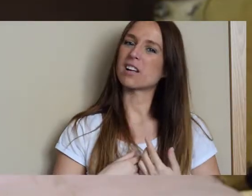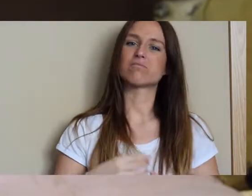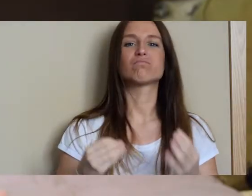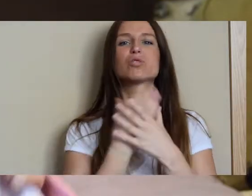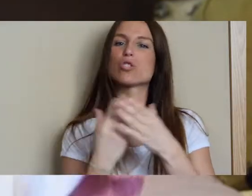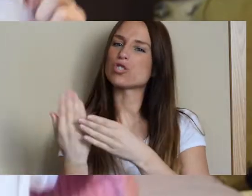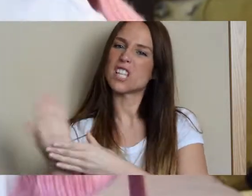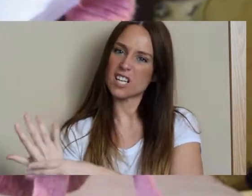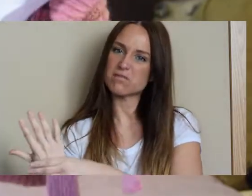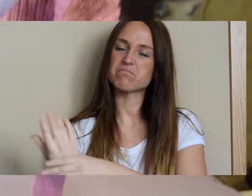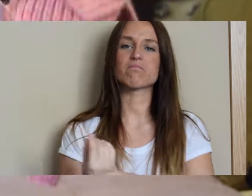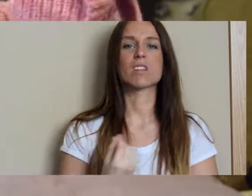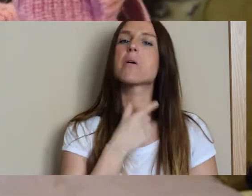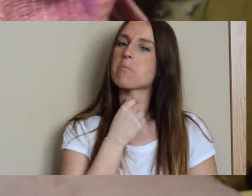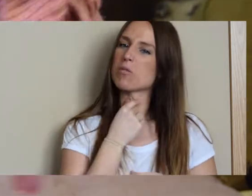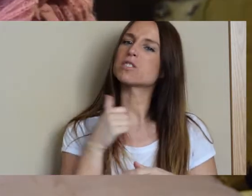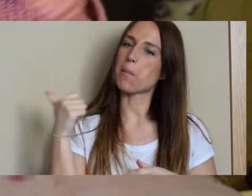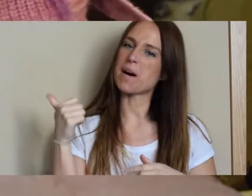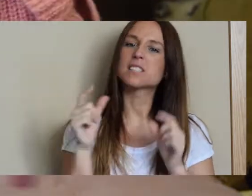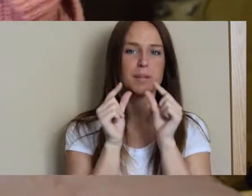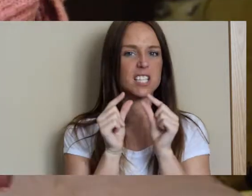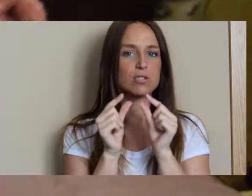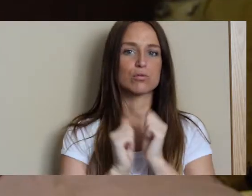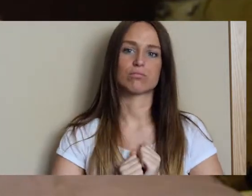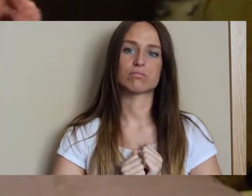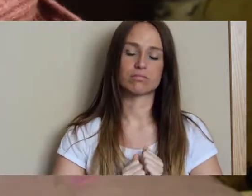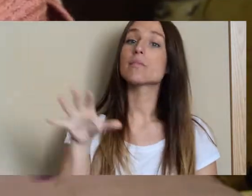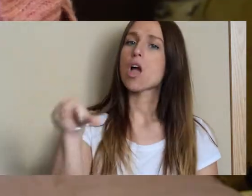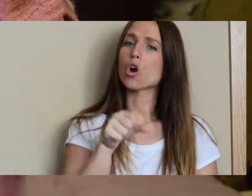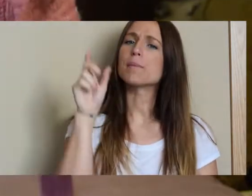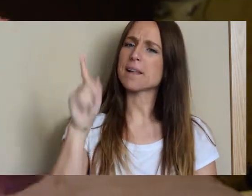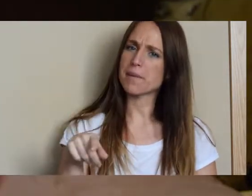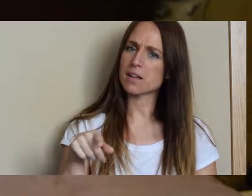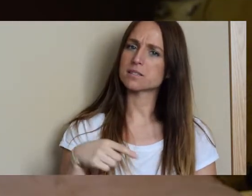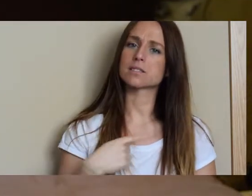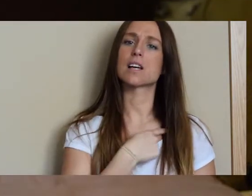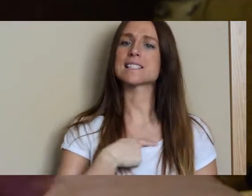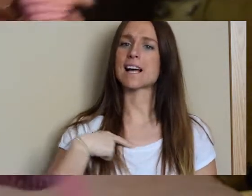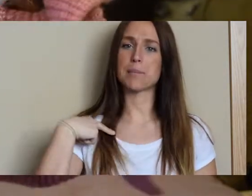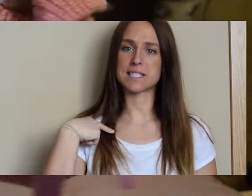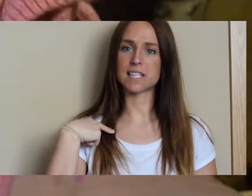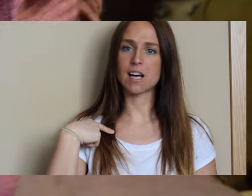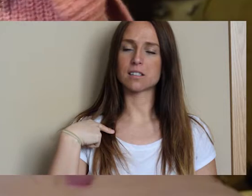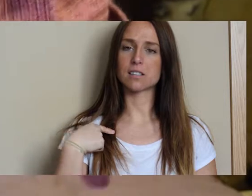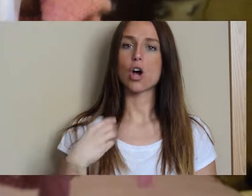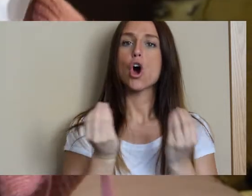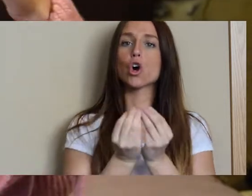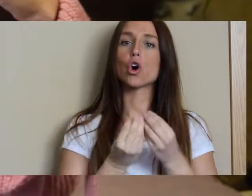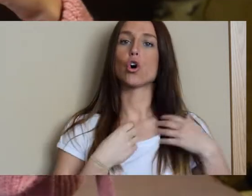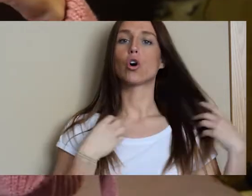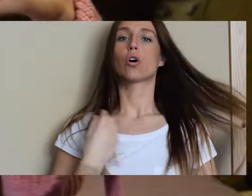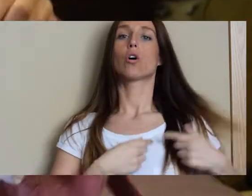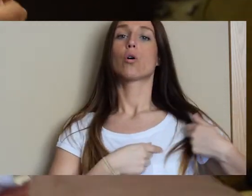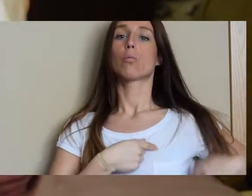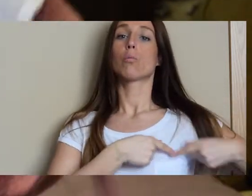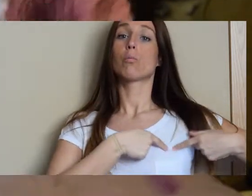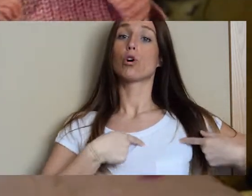También por 1,99 me he comprado esta básica. Es nada, no tiene nada, tiene un bolsillito. Es la talla M, es la que quedaba